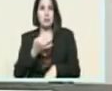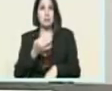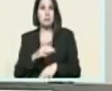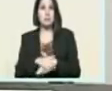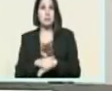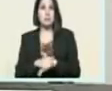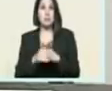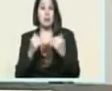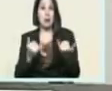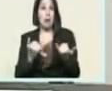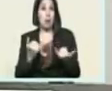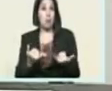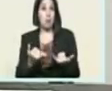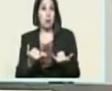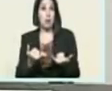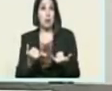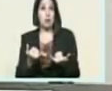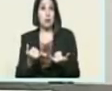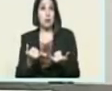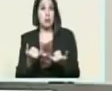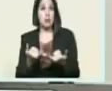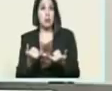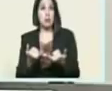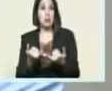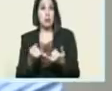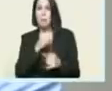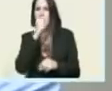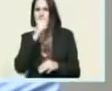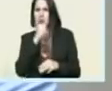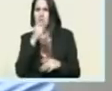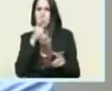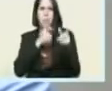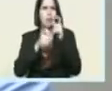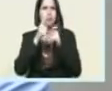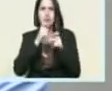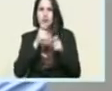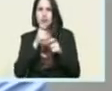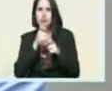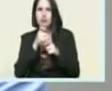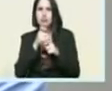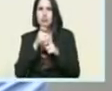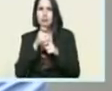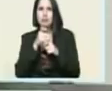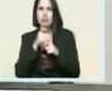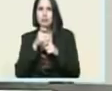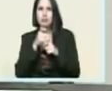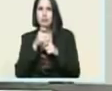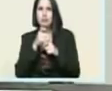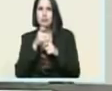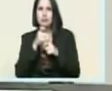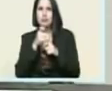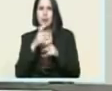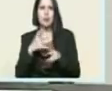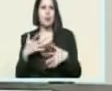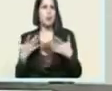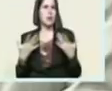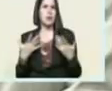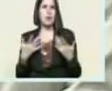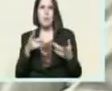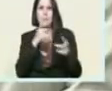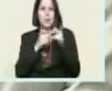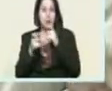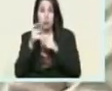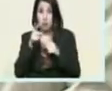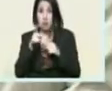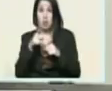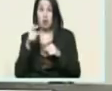Jorge, bueno, va a ir para... Hoy una periodista le preguntó, en la rueda de prensa una periodista le preguntó,